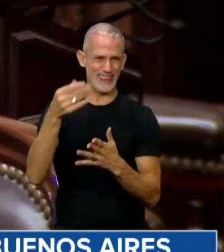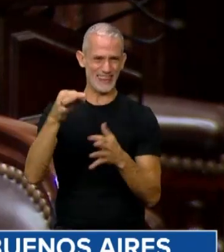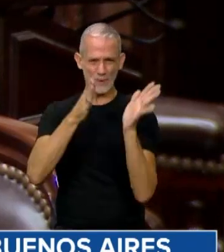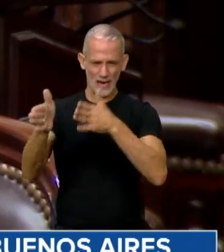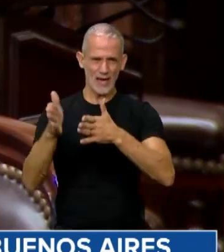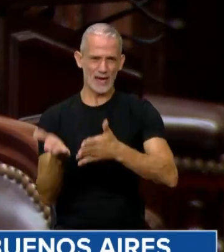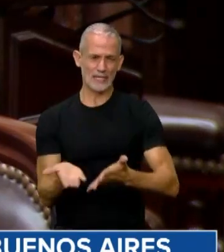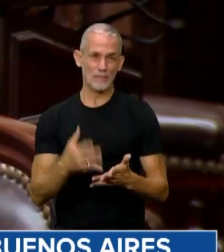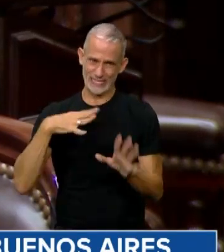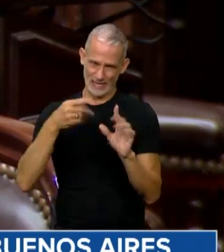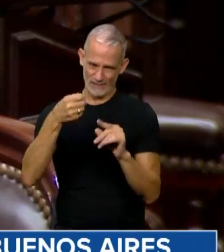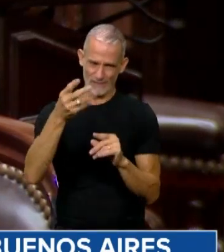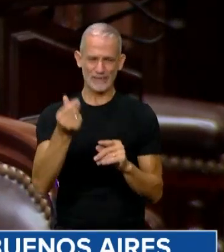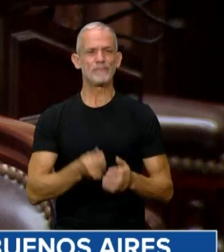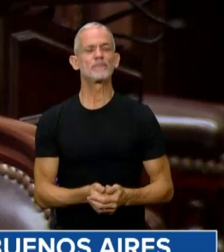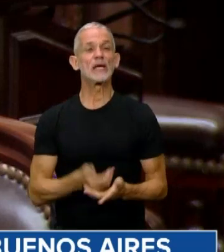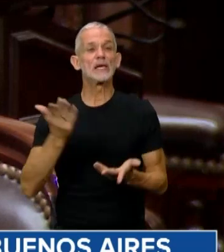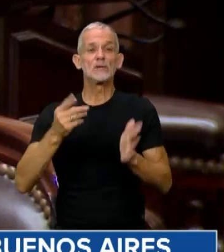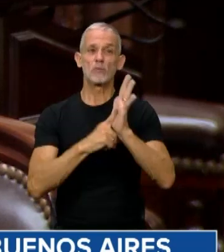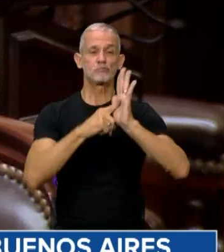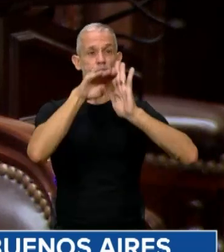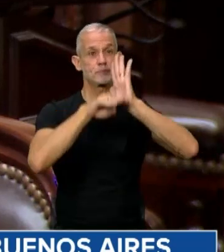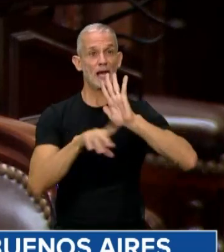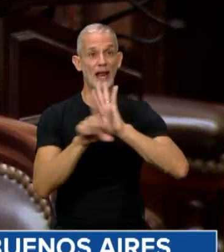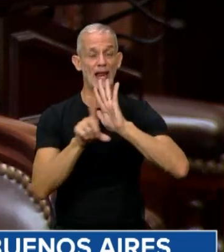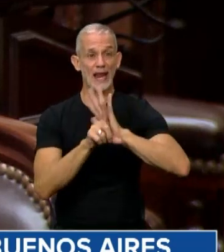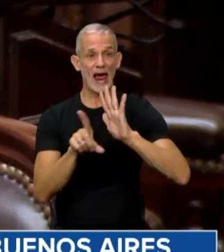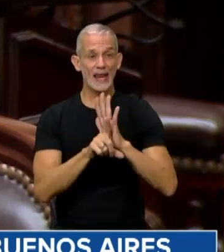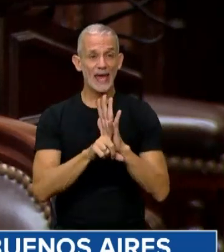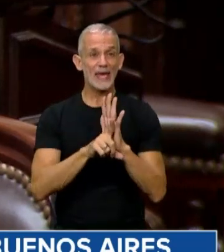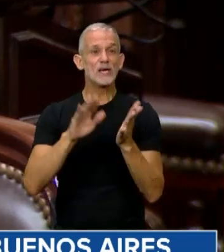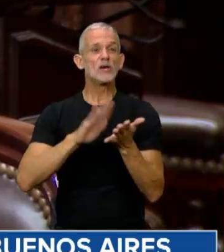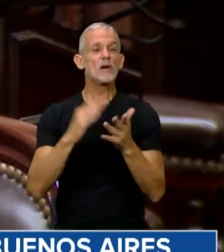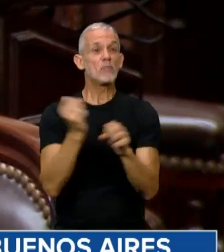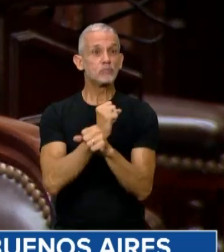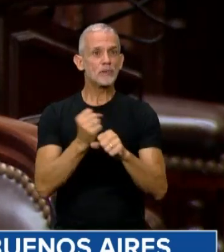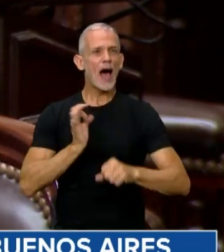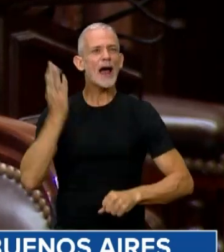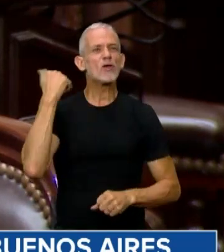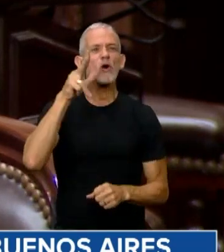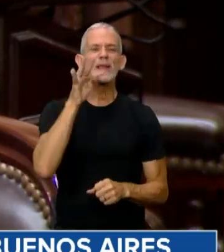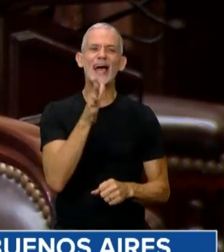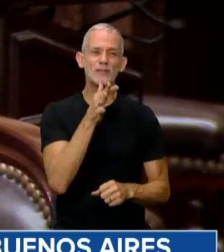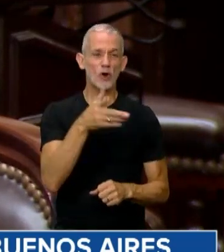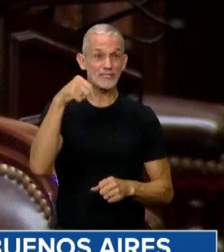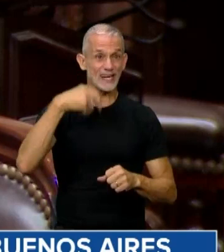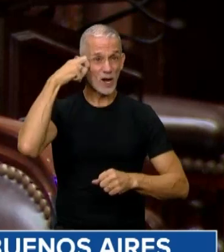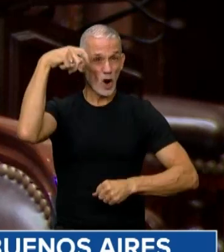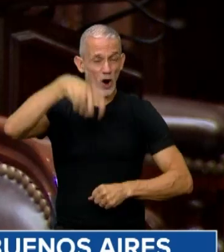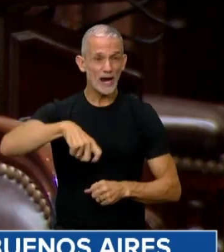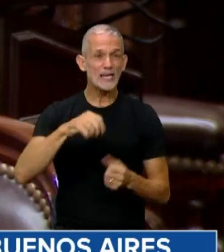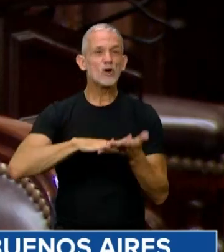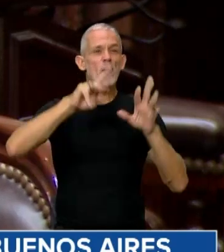que lo que falta, ya termino, presidente, es reglamentar la ley IACOP, una ley sancionada en el 2014 en este Congreso, la de